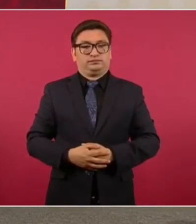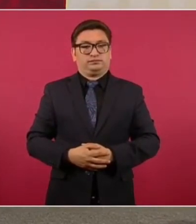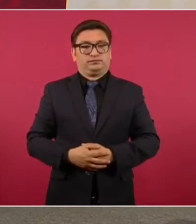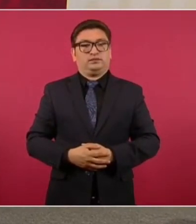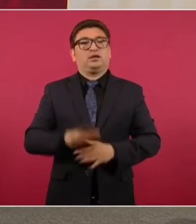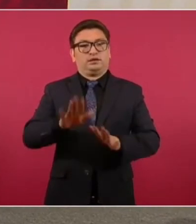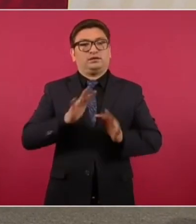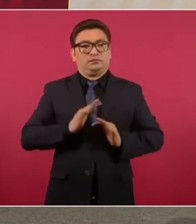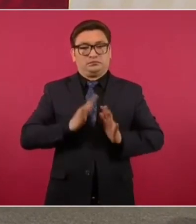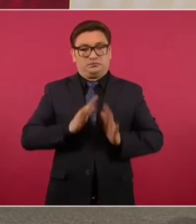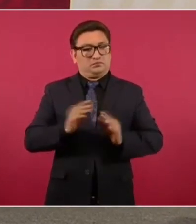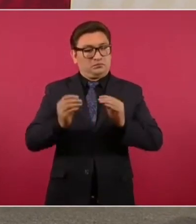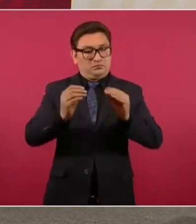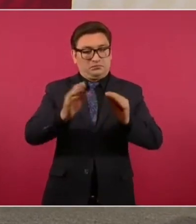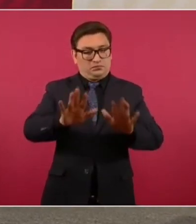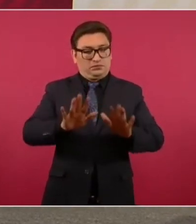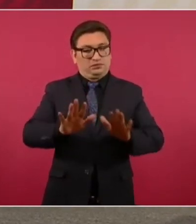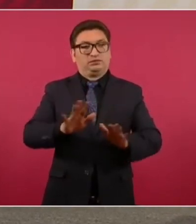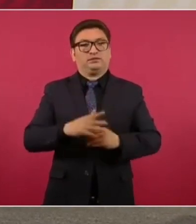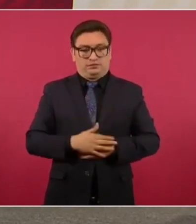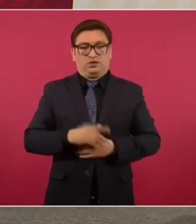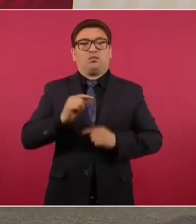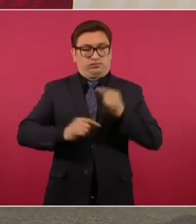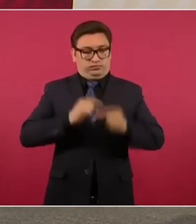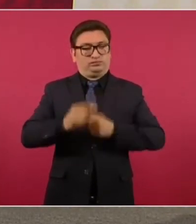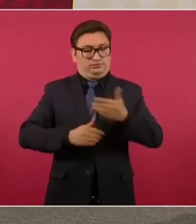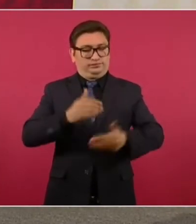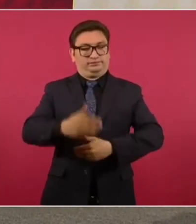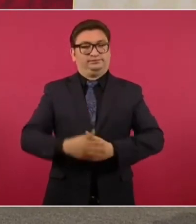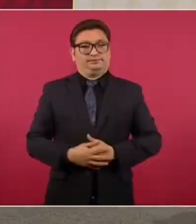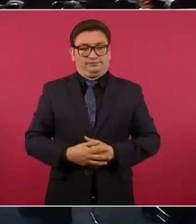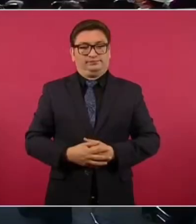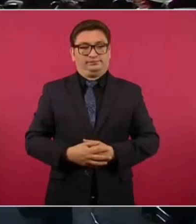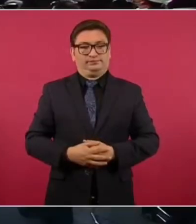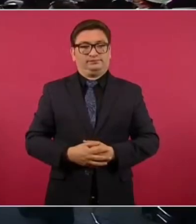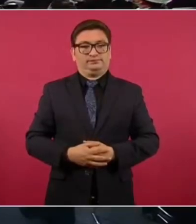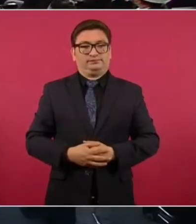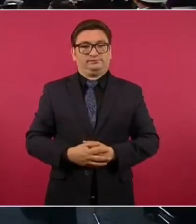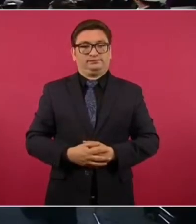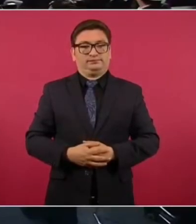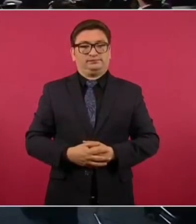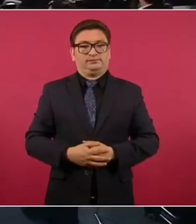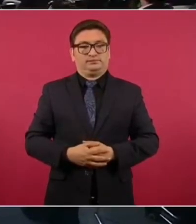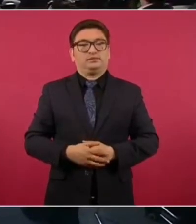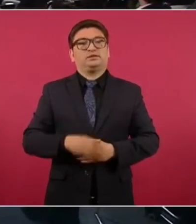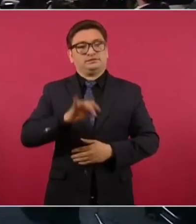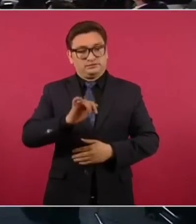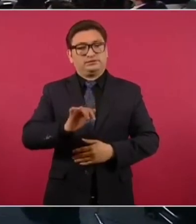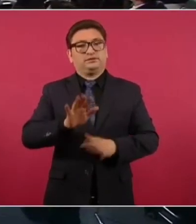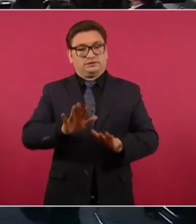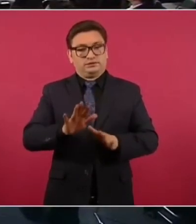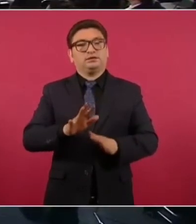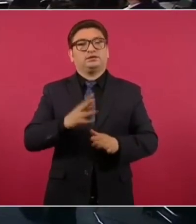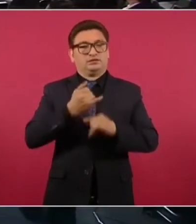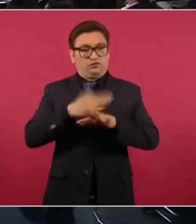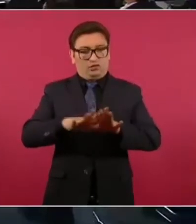entrar en polémicas, vamos poco a poco. Sí, vamos sí, es que hay que